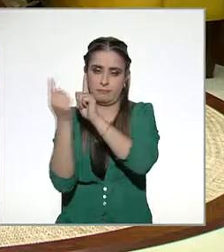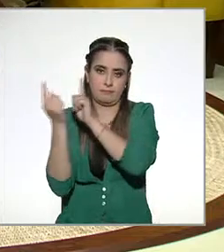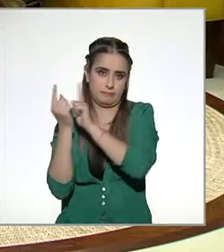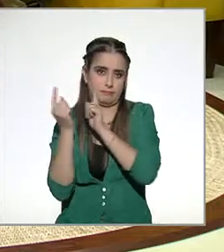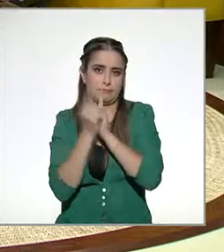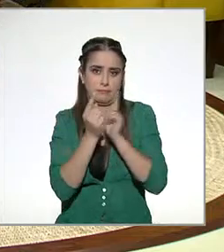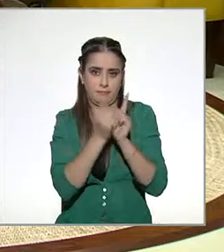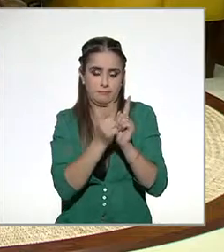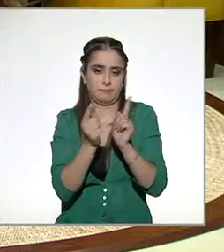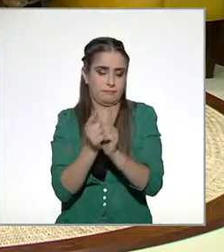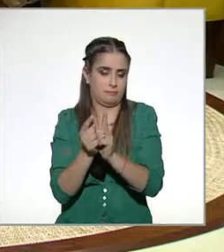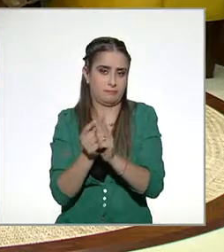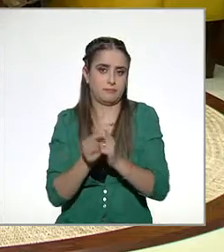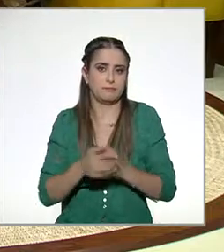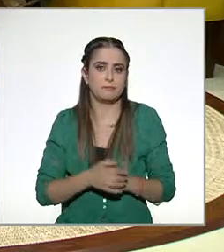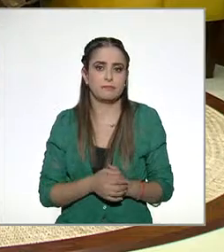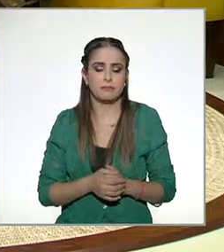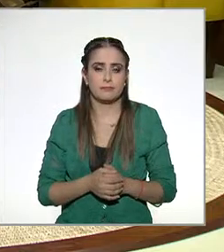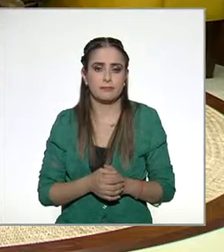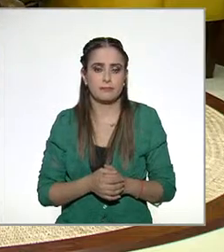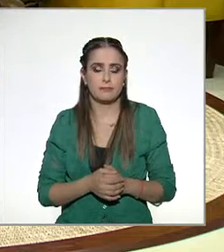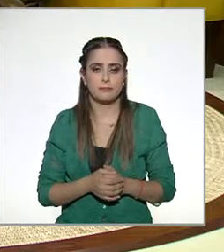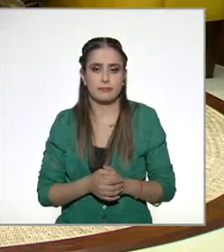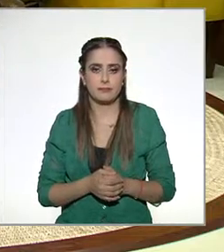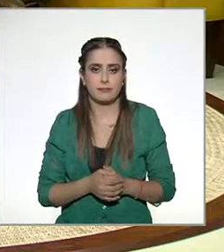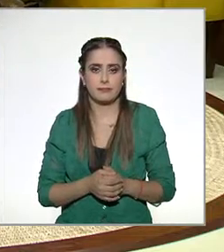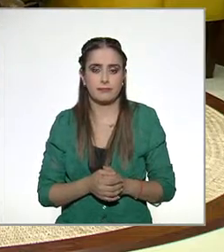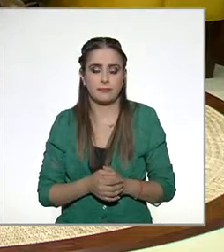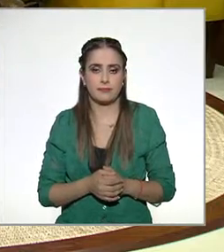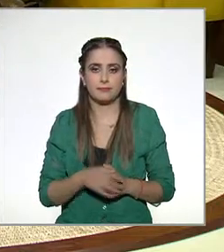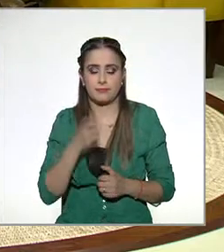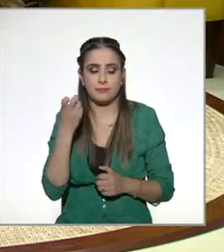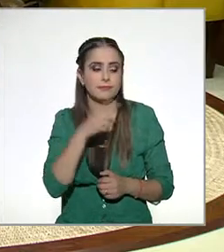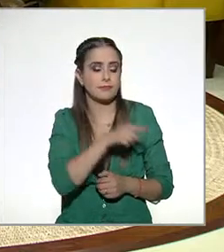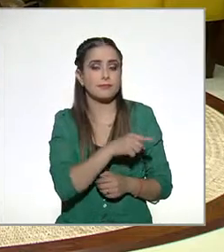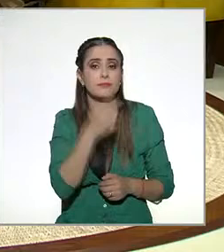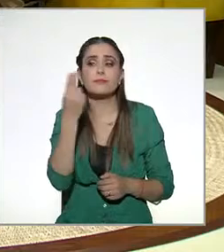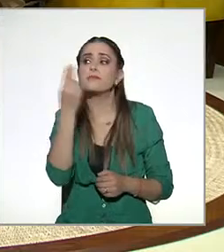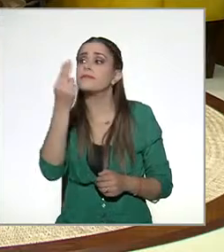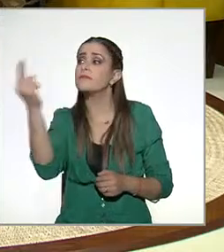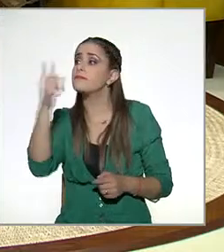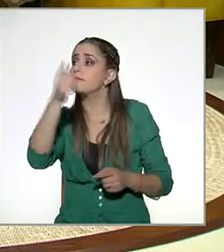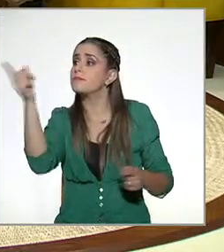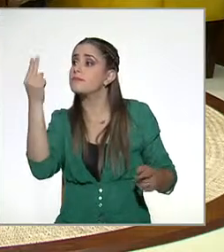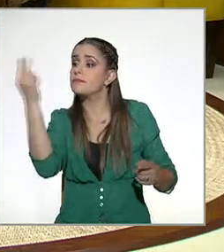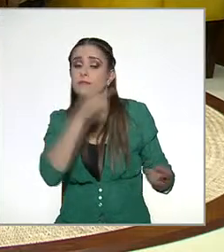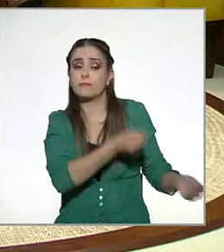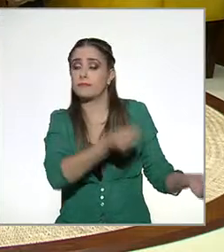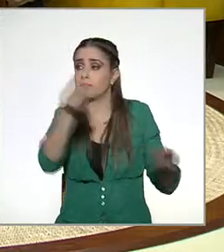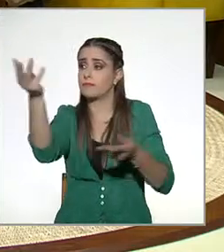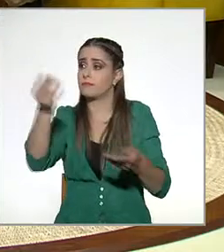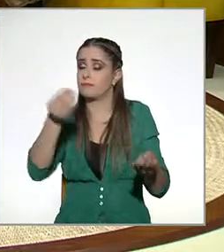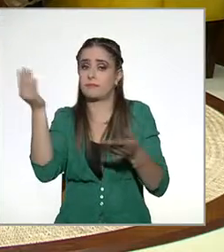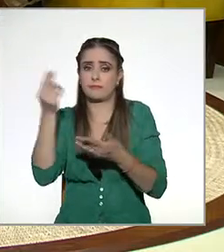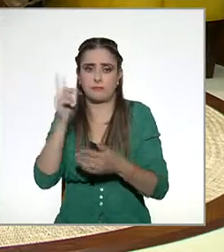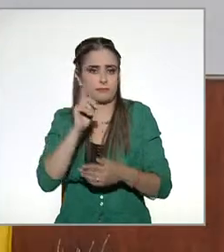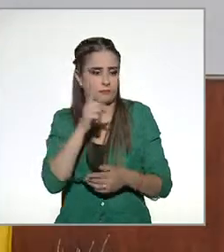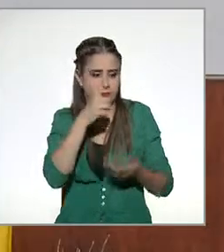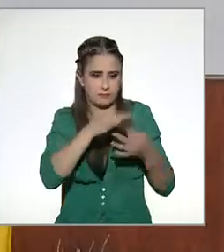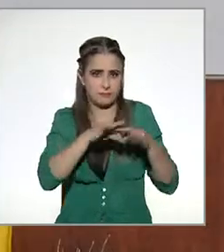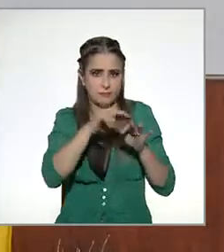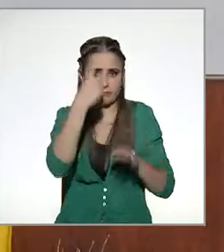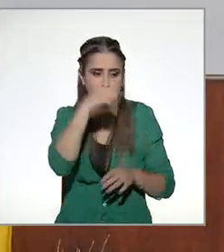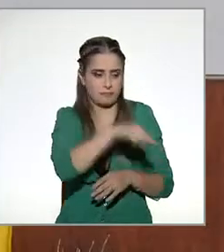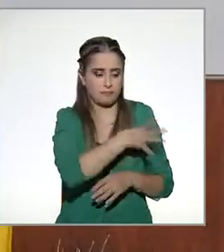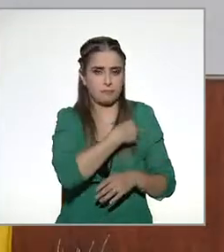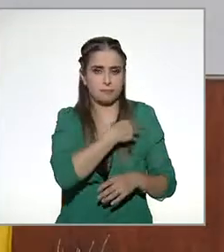el mundo necesita de él, por lo que decíamos, la demanda de él. lo necesita el hijo. Él, para crecer. Pero, pues está